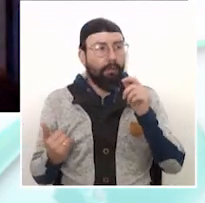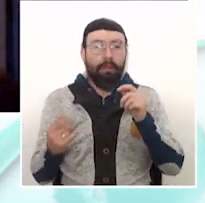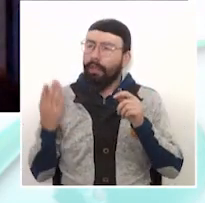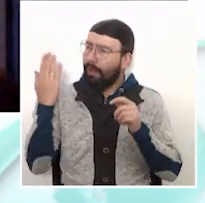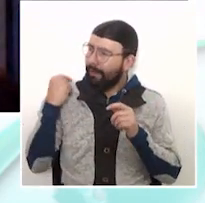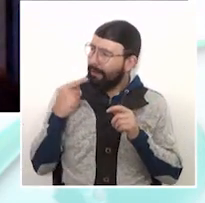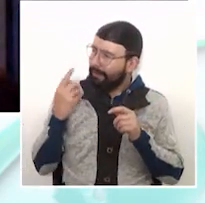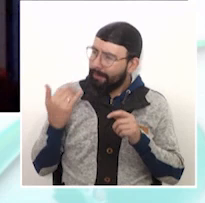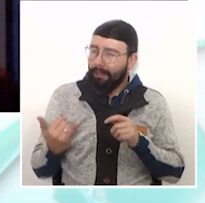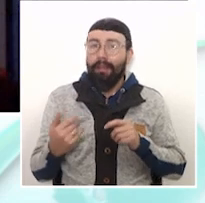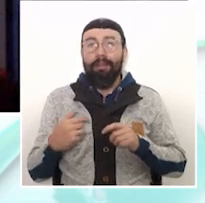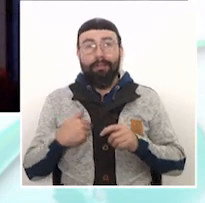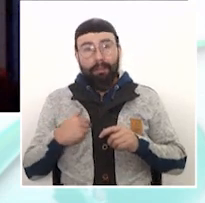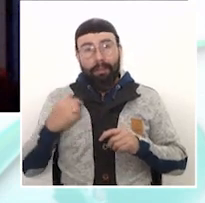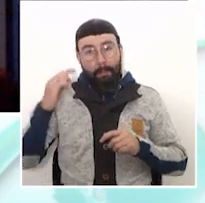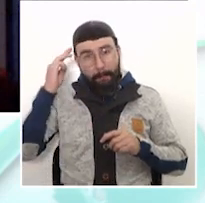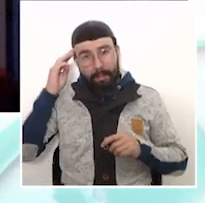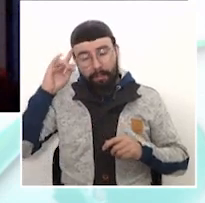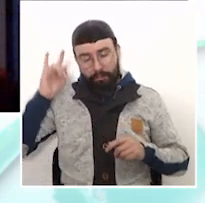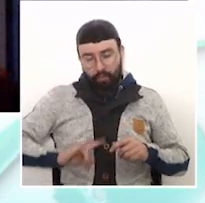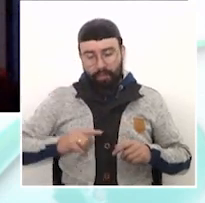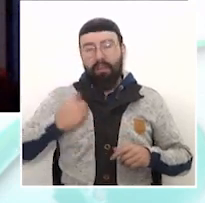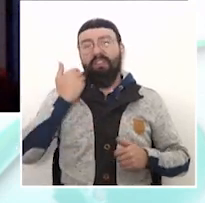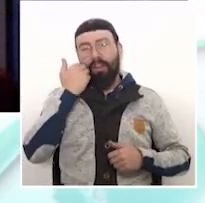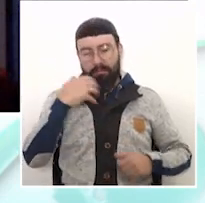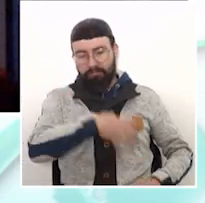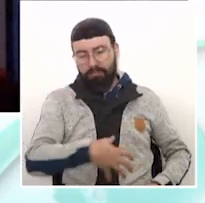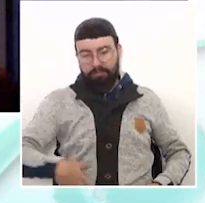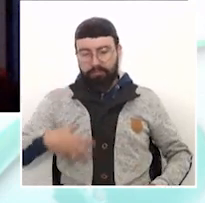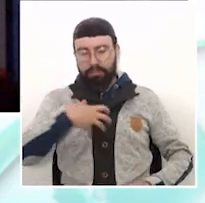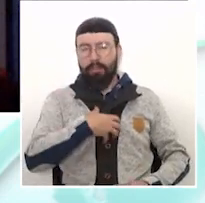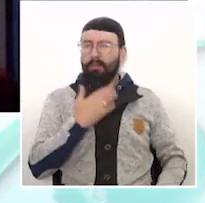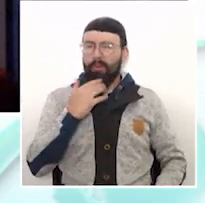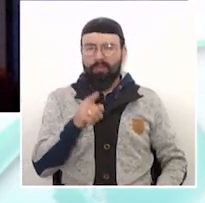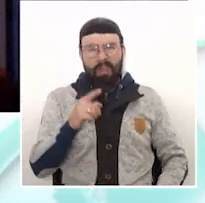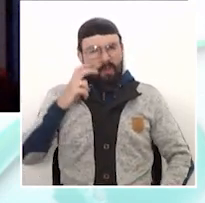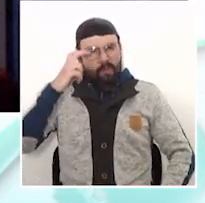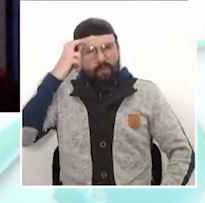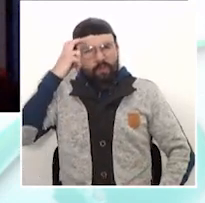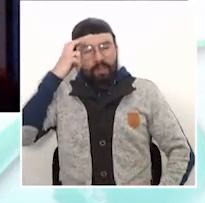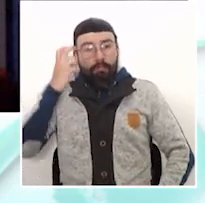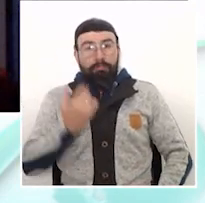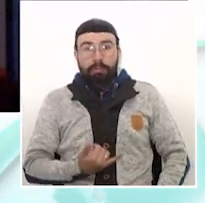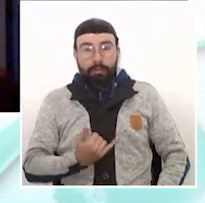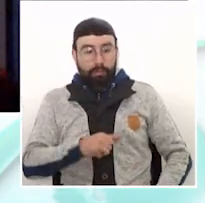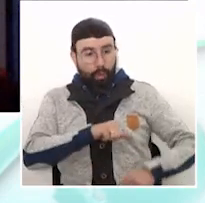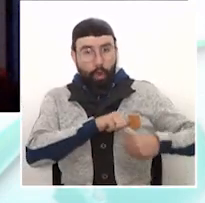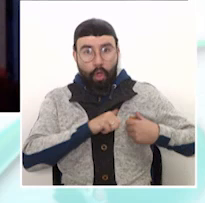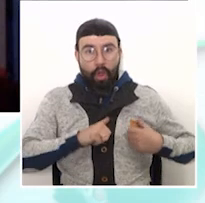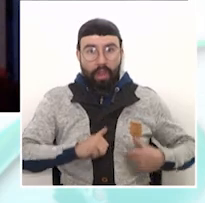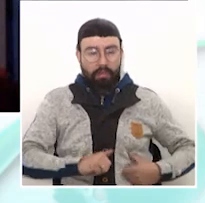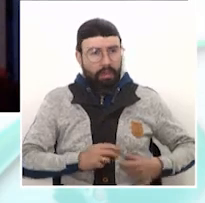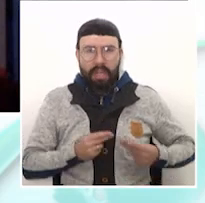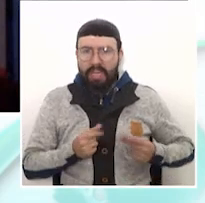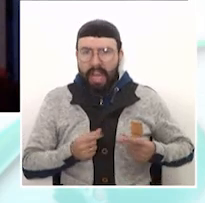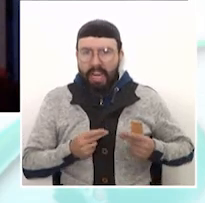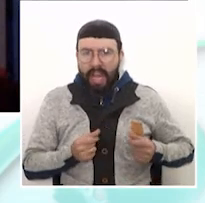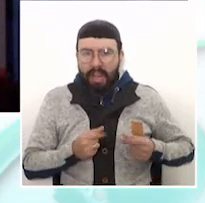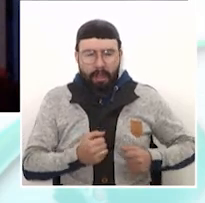la somatización, vemos cómo cuando tenemos una ira intensa, una rabia, nuestro corazón empieza muchas